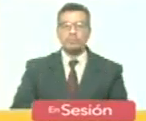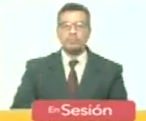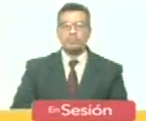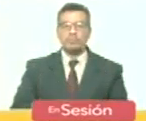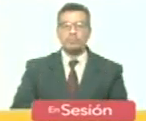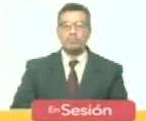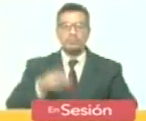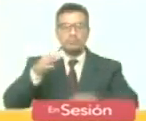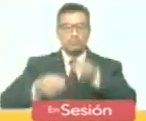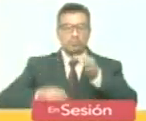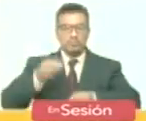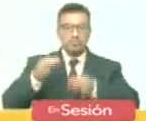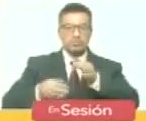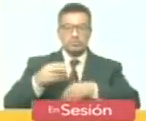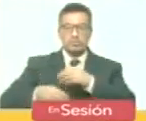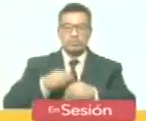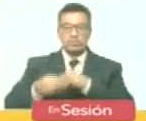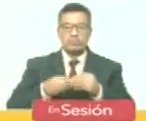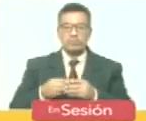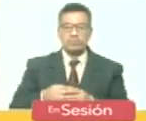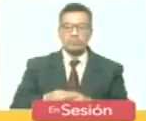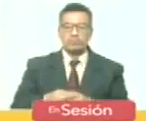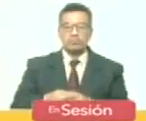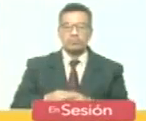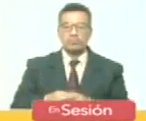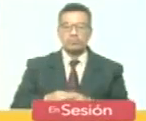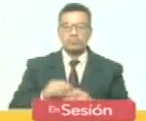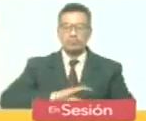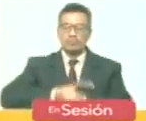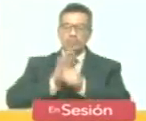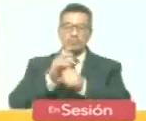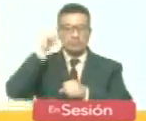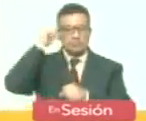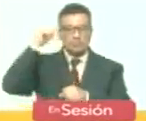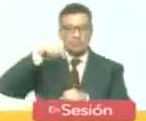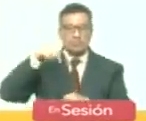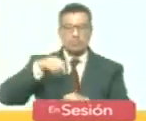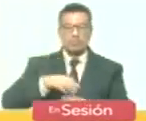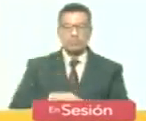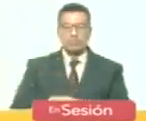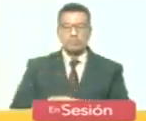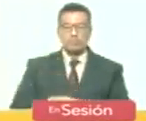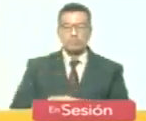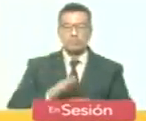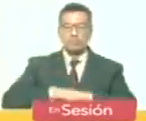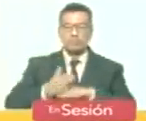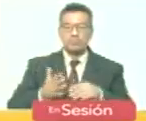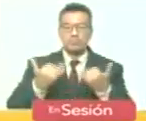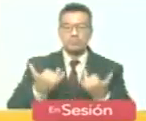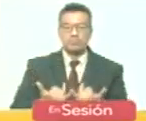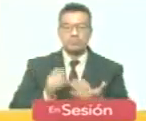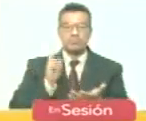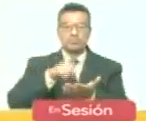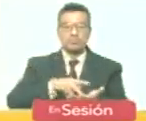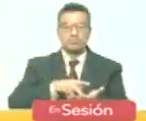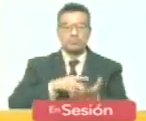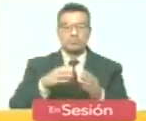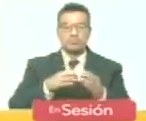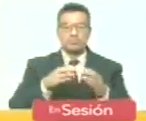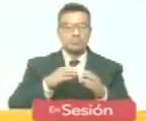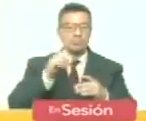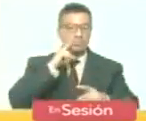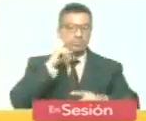la justicia que se hizo en la madrugada de hoy, porque ya está apareciendo la canalla